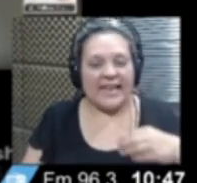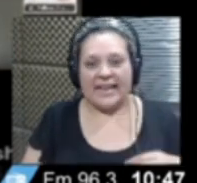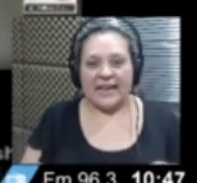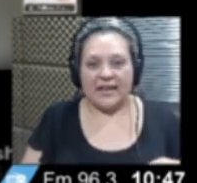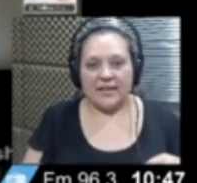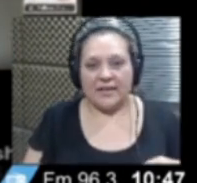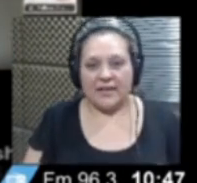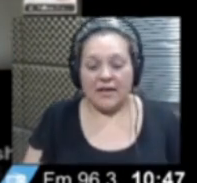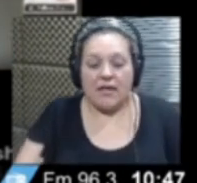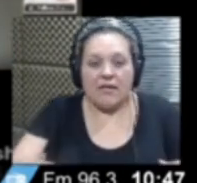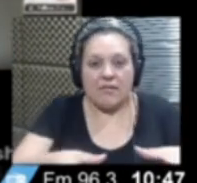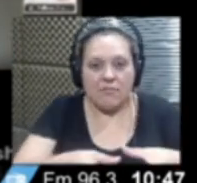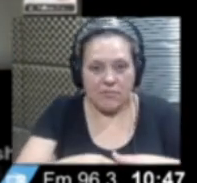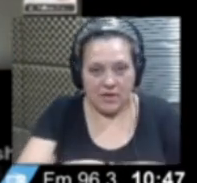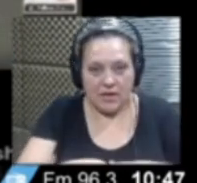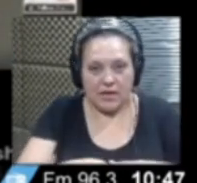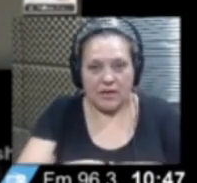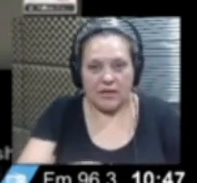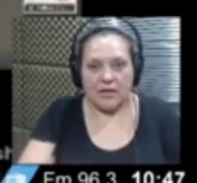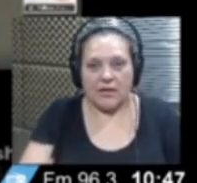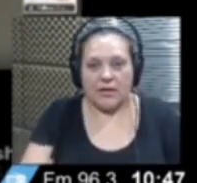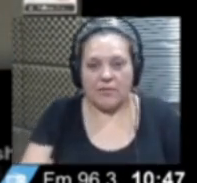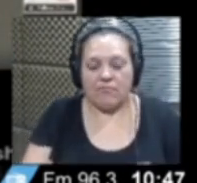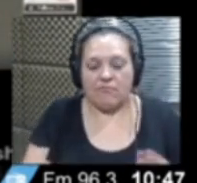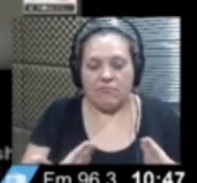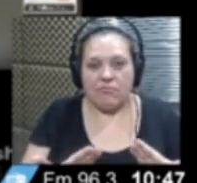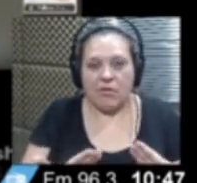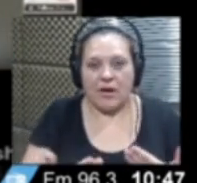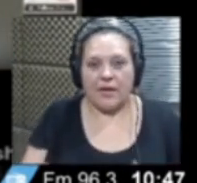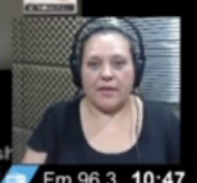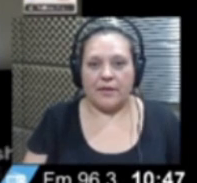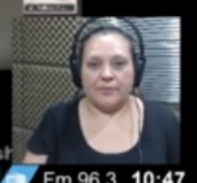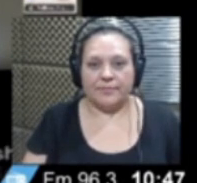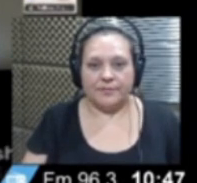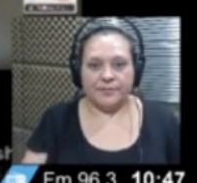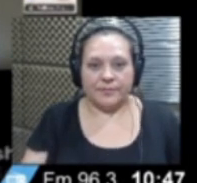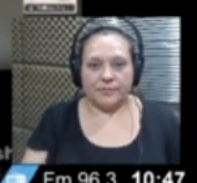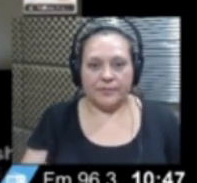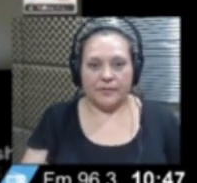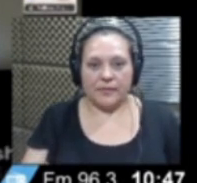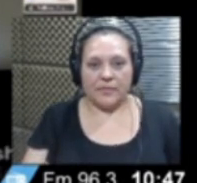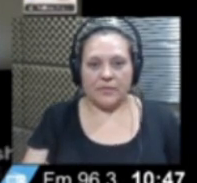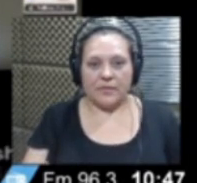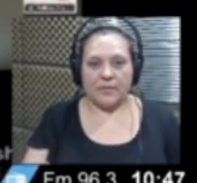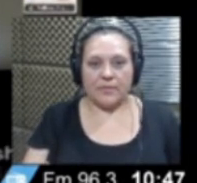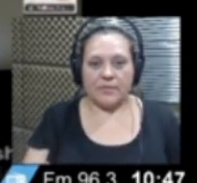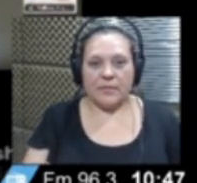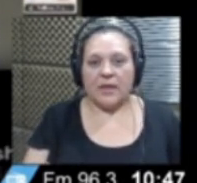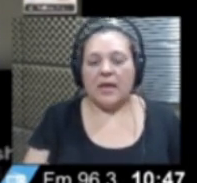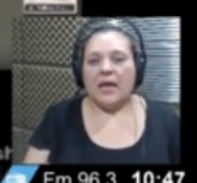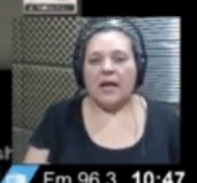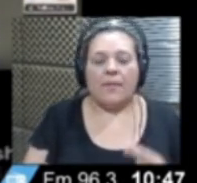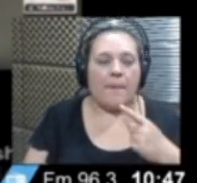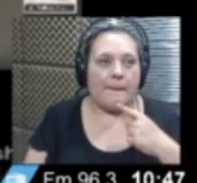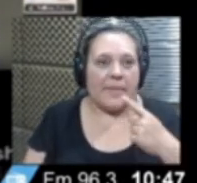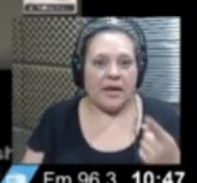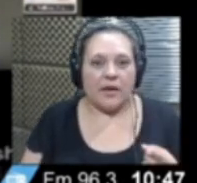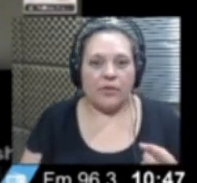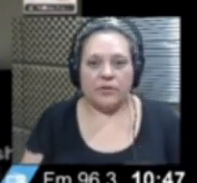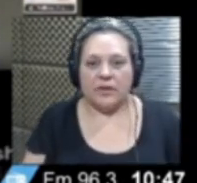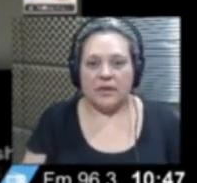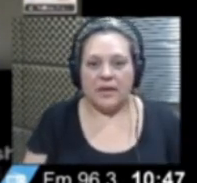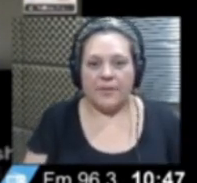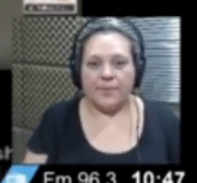interesadas en comunicarse con ustedes, por diferentes razones, para colaborar a lo mejor con tu